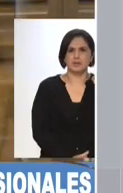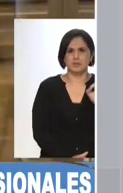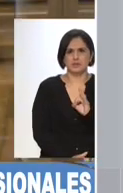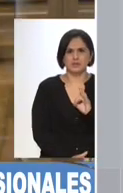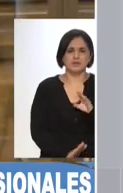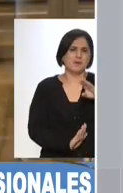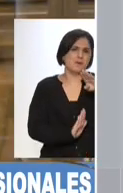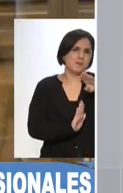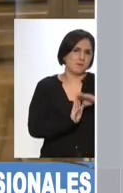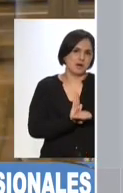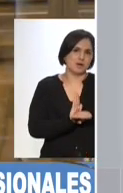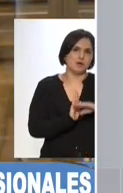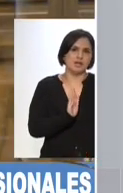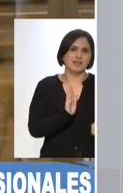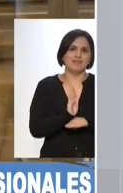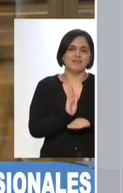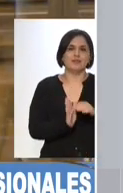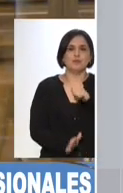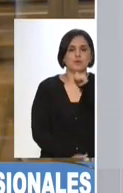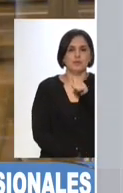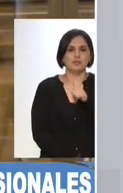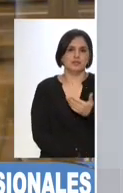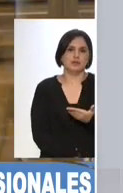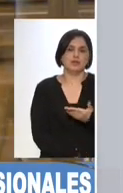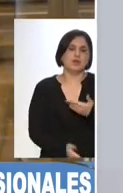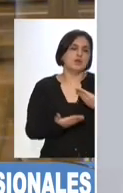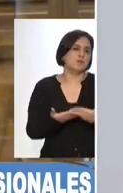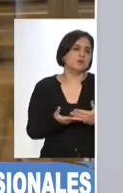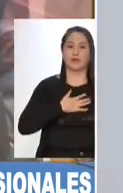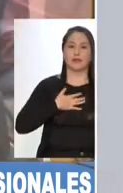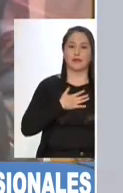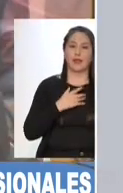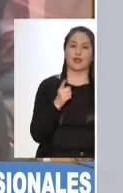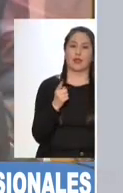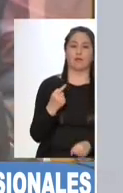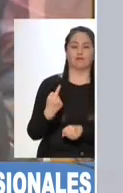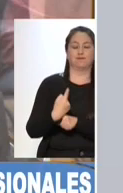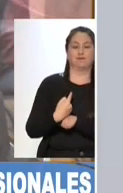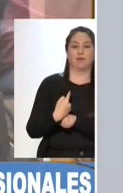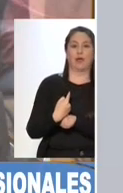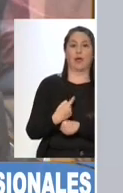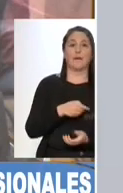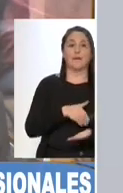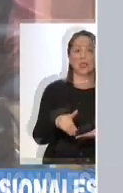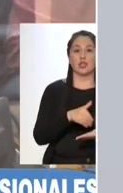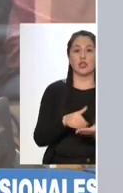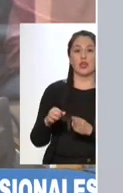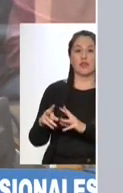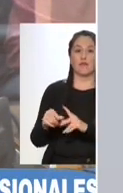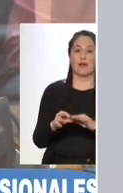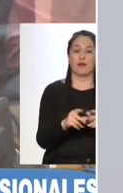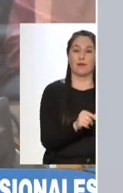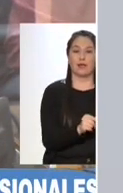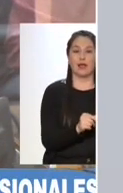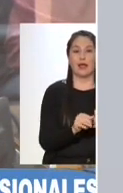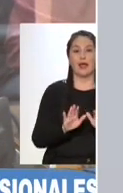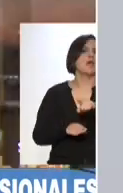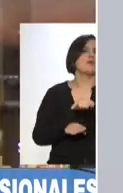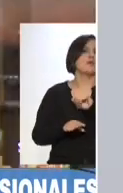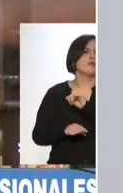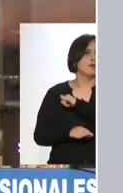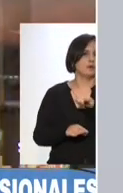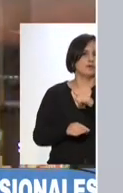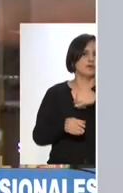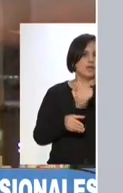senadores y más en una comisión mixta. Entonces, yo creo que la letra chica se produce cuando es entre cuatro paredes, ¿no?